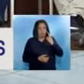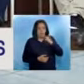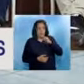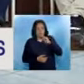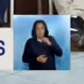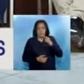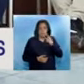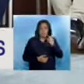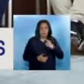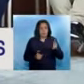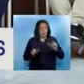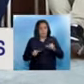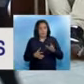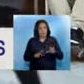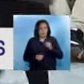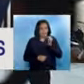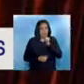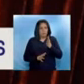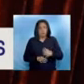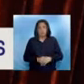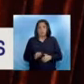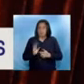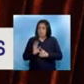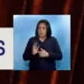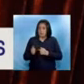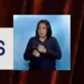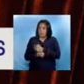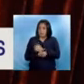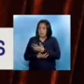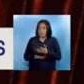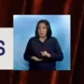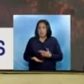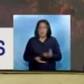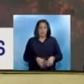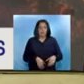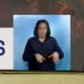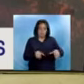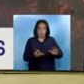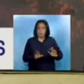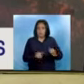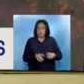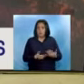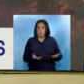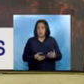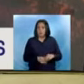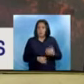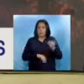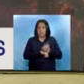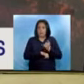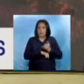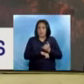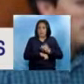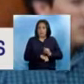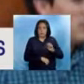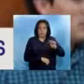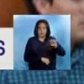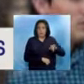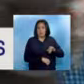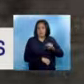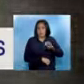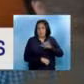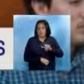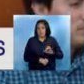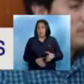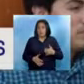mal, ¿no? En fraternas muestras de cariño, los restos de la cantante fueron velados en la iglesia San Miguel Arcángel.